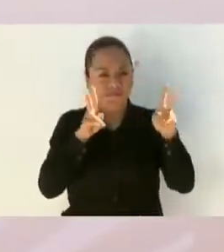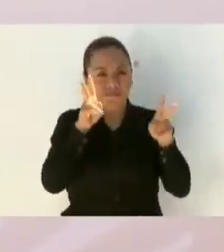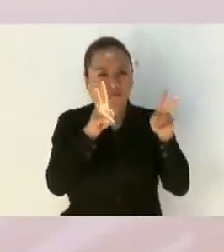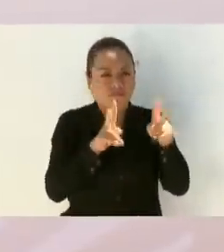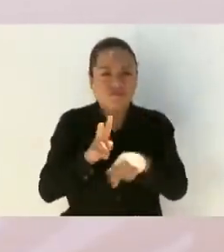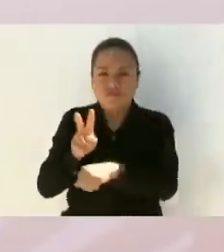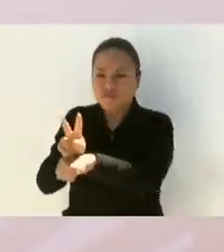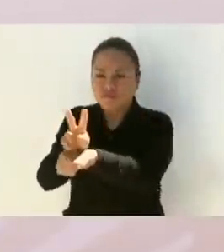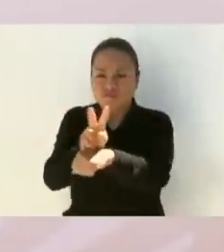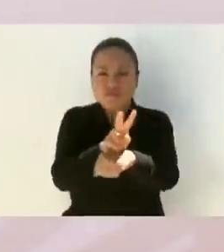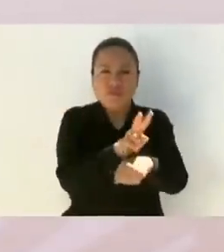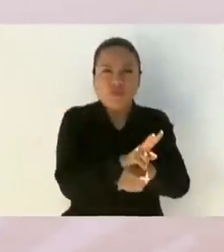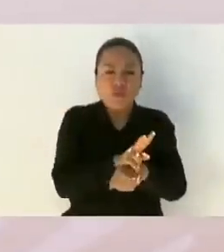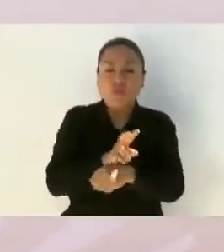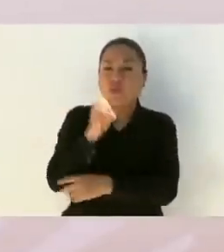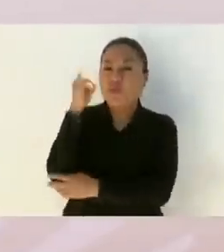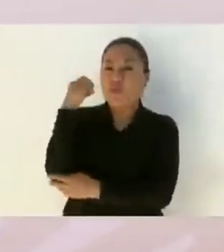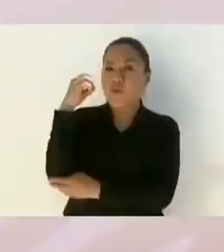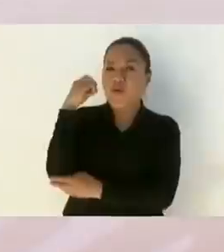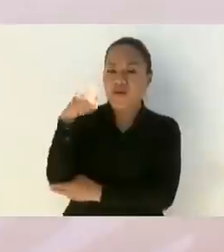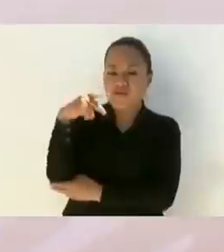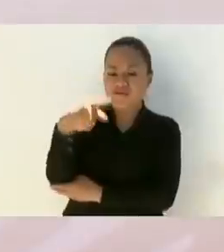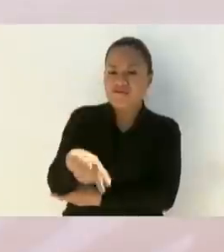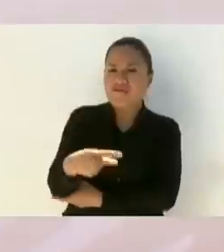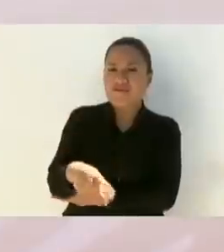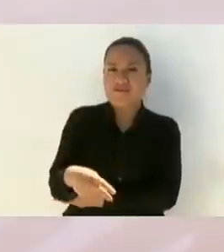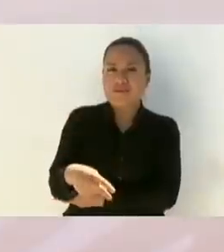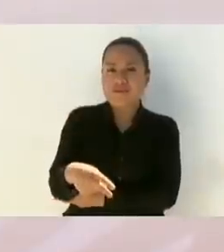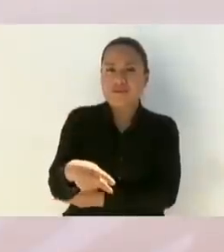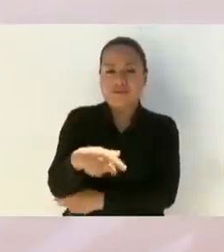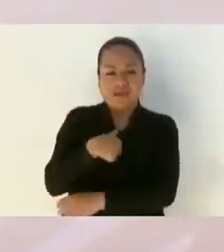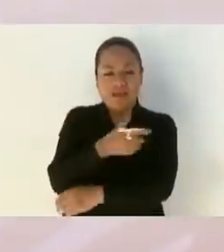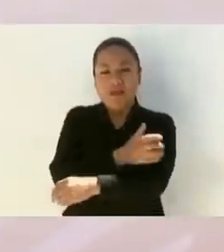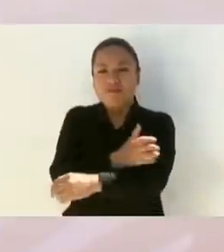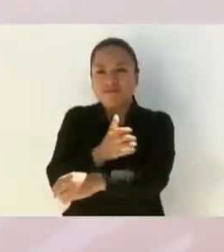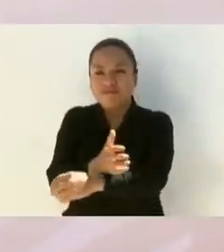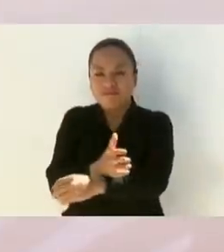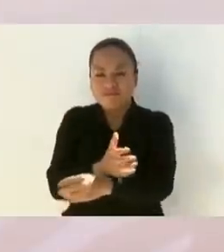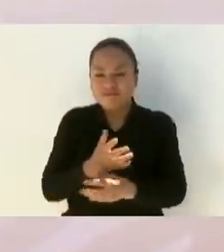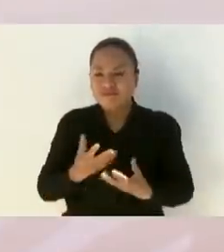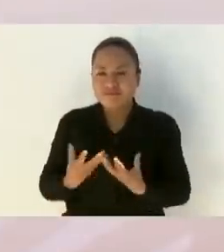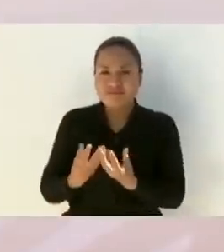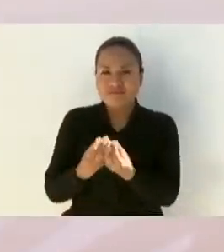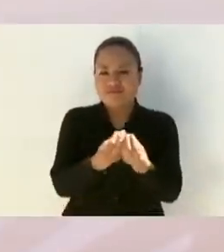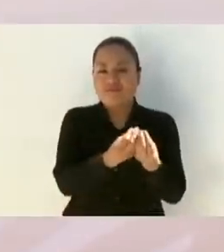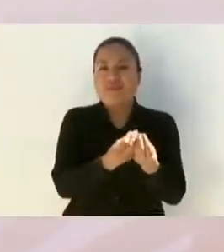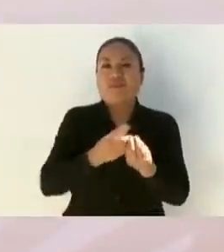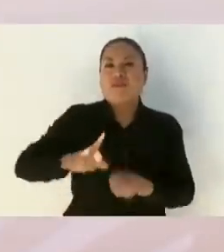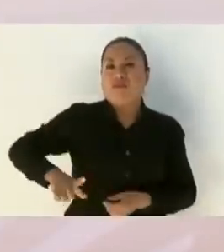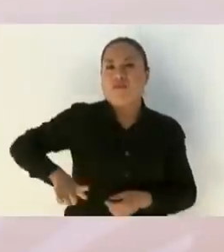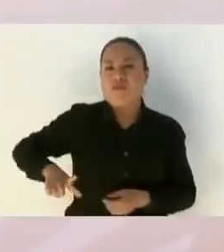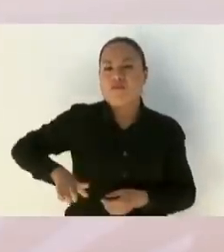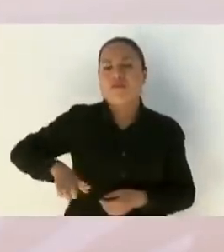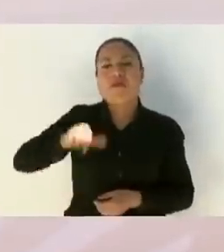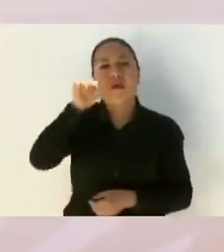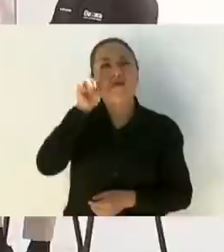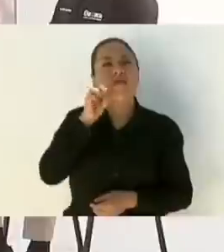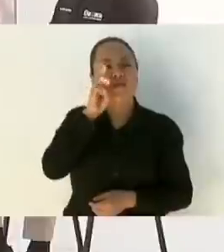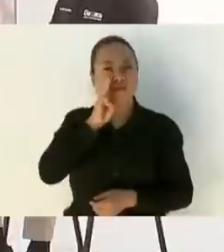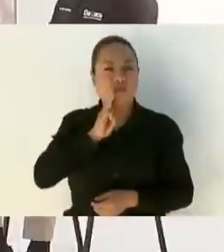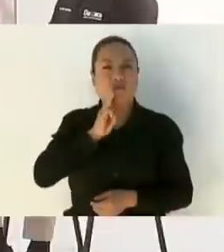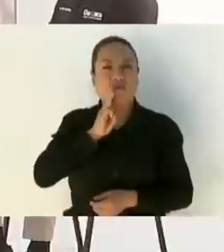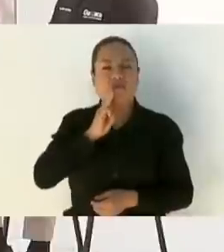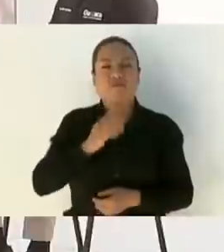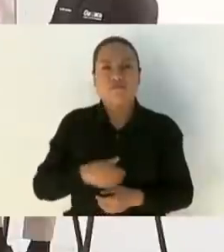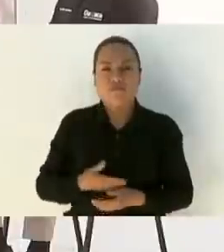recorrido por Oaxaca, en compañía del gobernador Alejandro Murat.